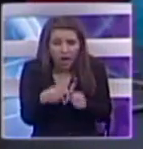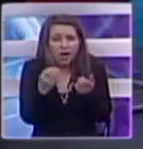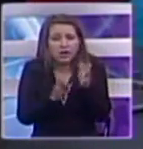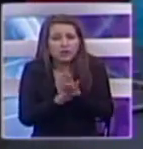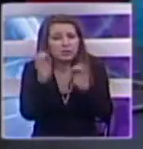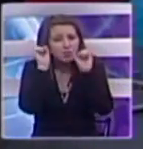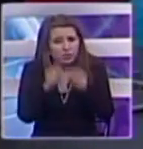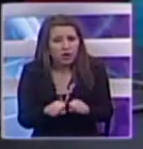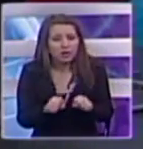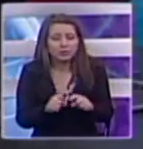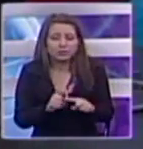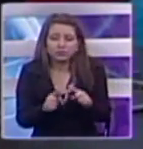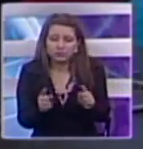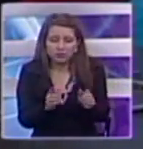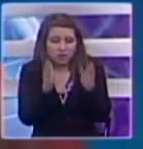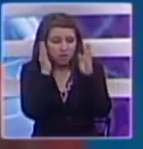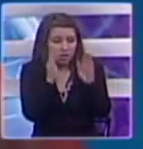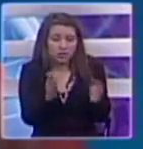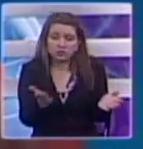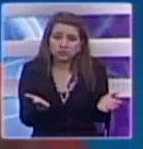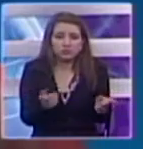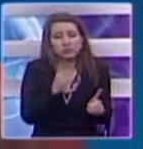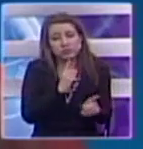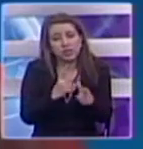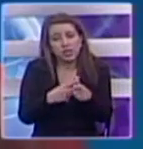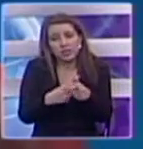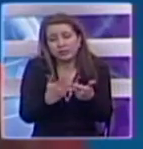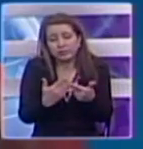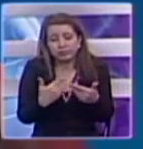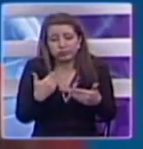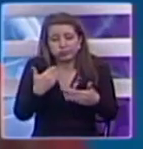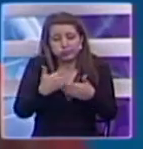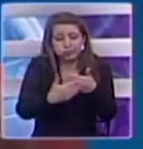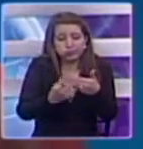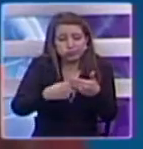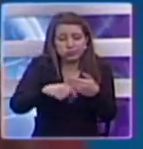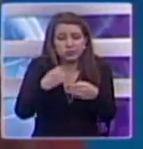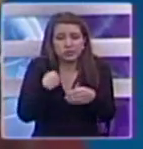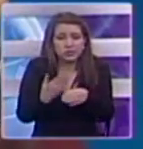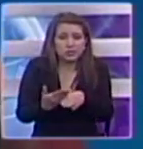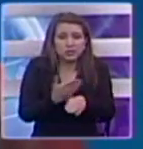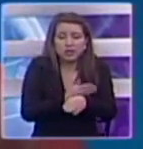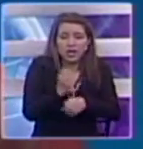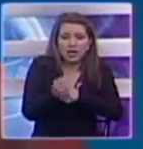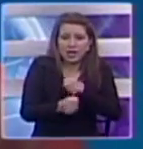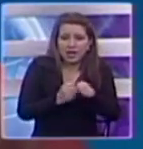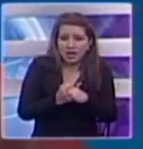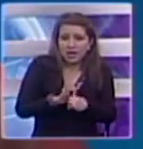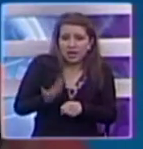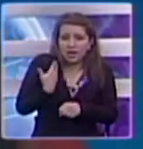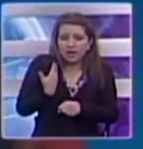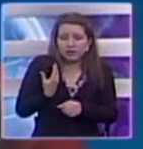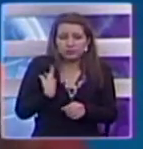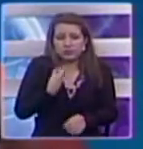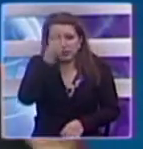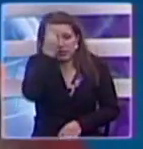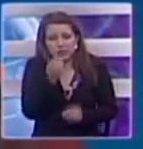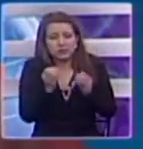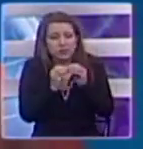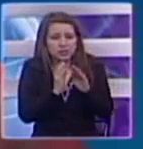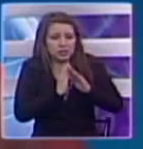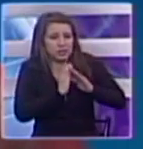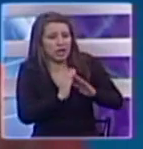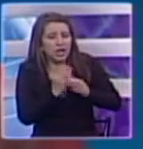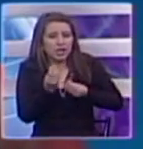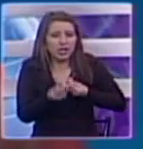Pero si no, tienes que prepararte y ya ante los síntomas tempranos que fueron el año pasado, tomar medidas